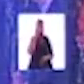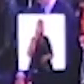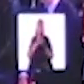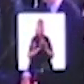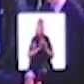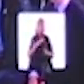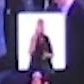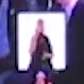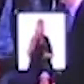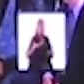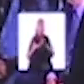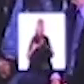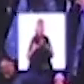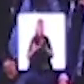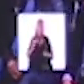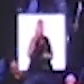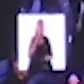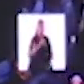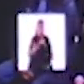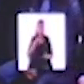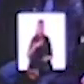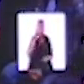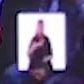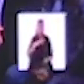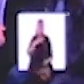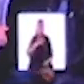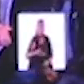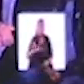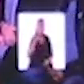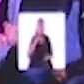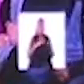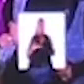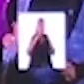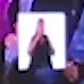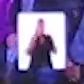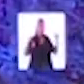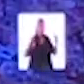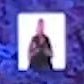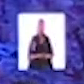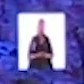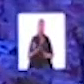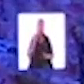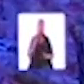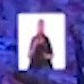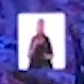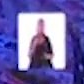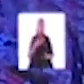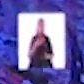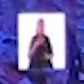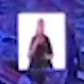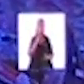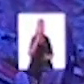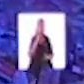desarrollo económico más justo y equitativo. Para conseguirlo, propusimos